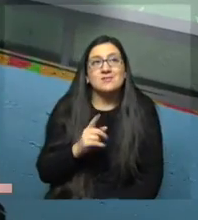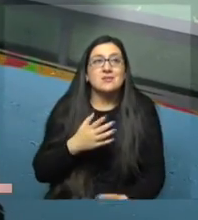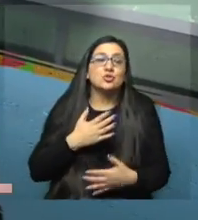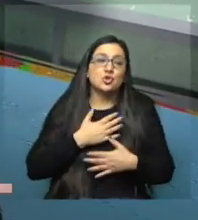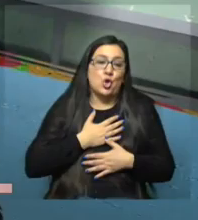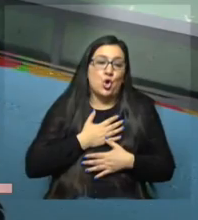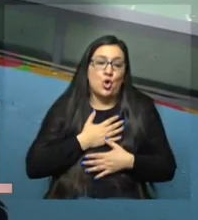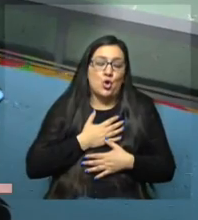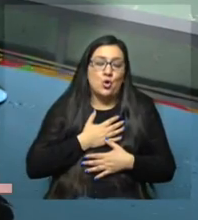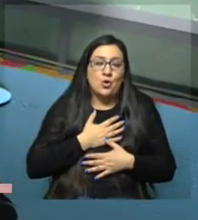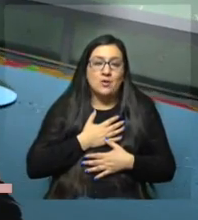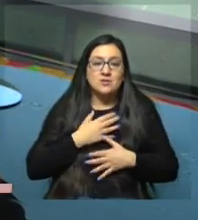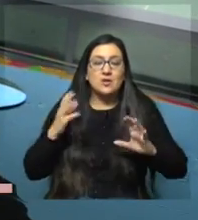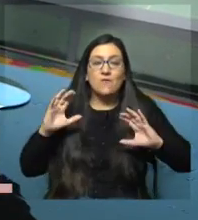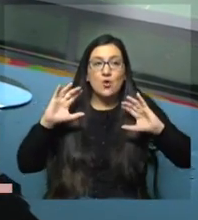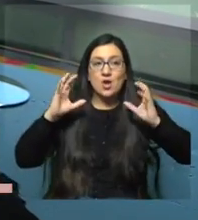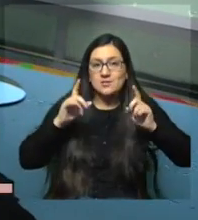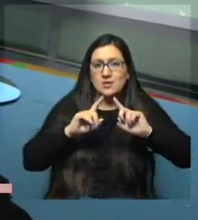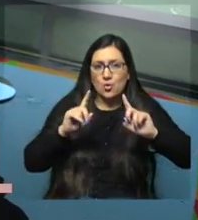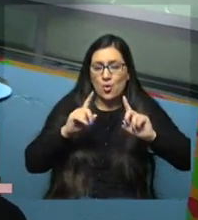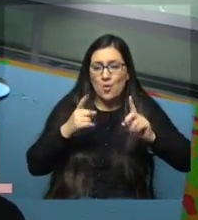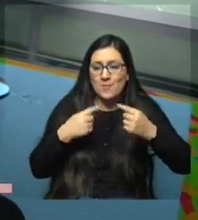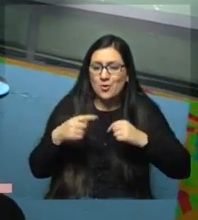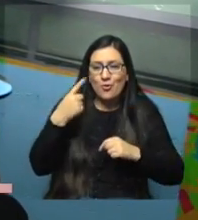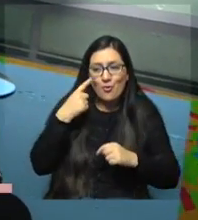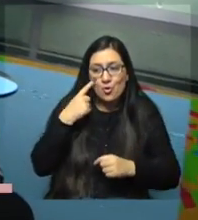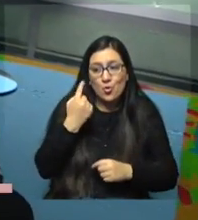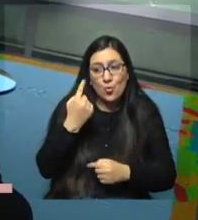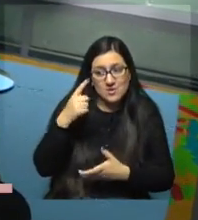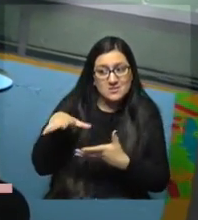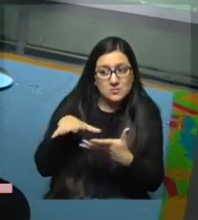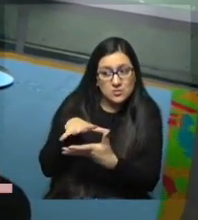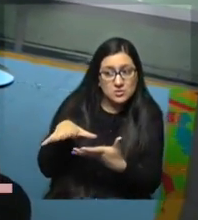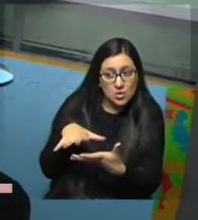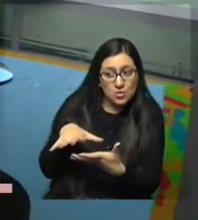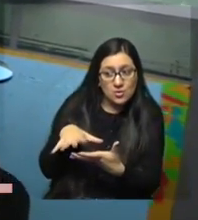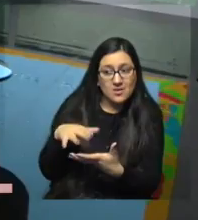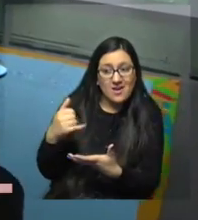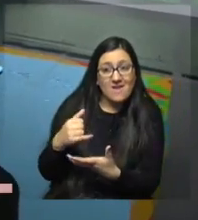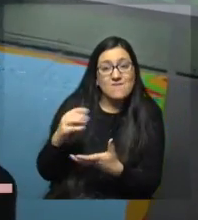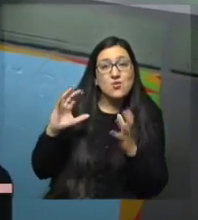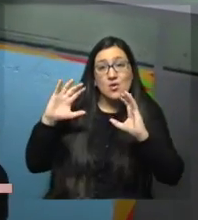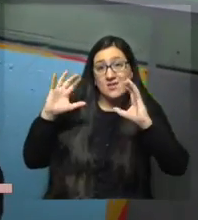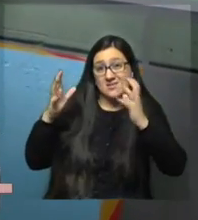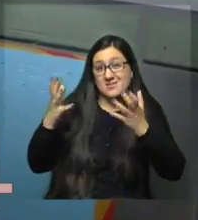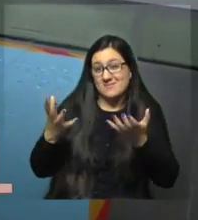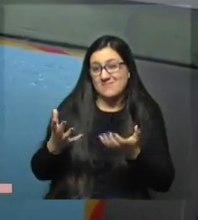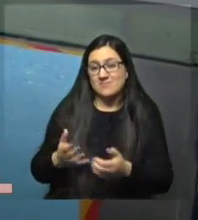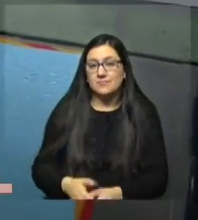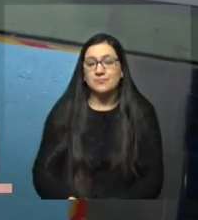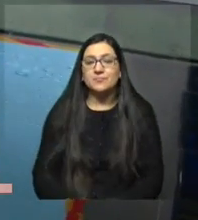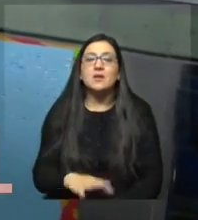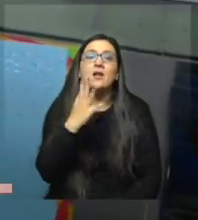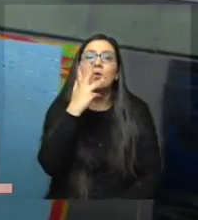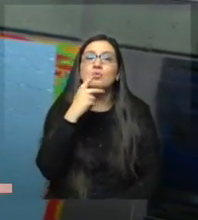uno conoce esa situación y no haciendo nada, en realidad también está ejerciendo una forma de violencia. ¿Qué les gustaría que pasara a